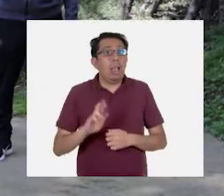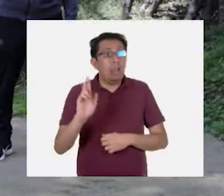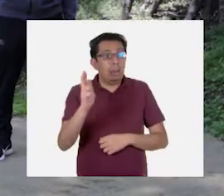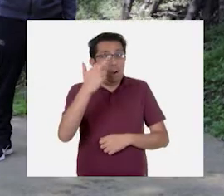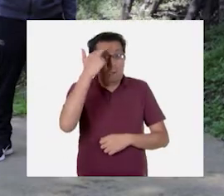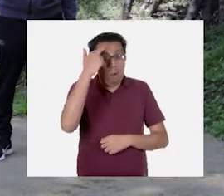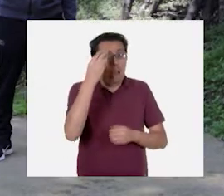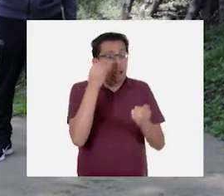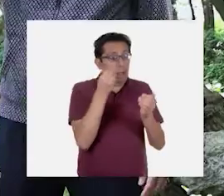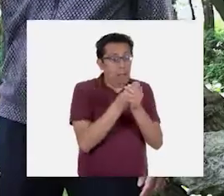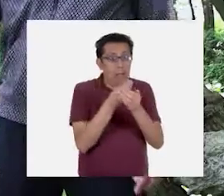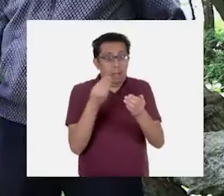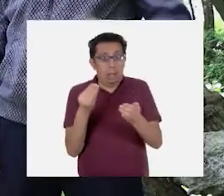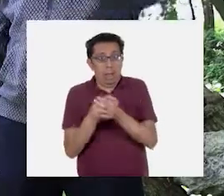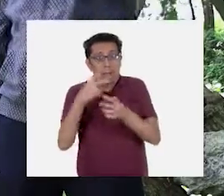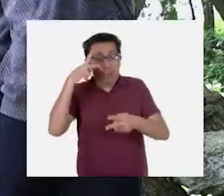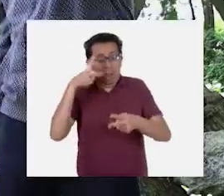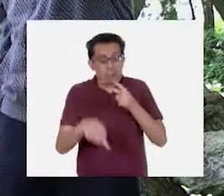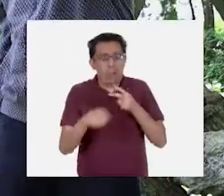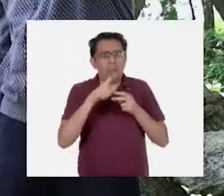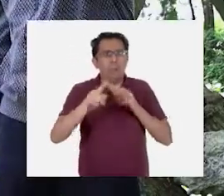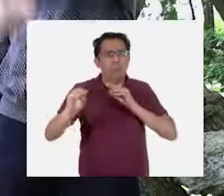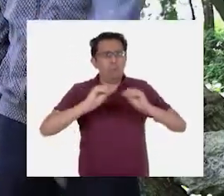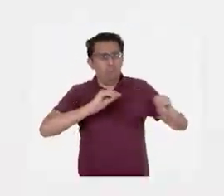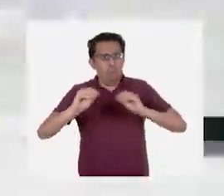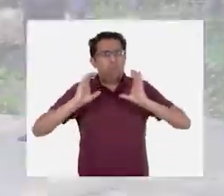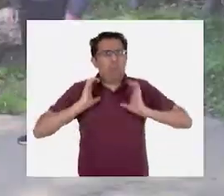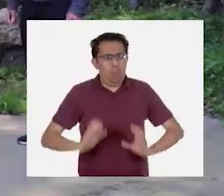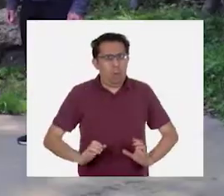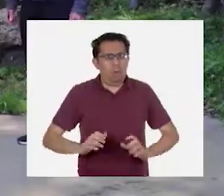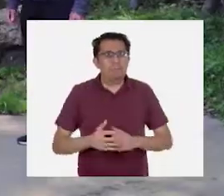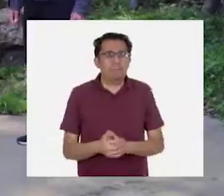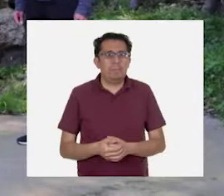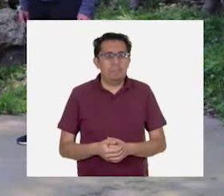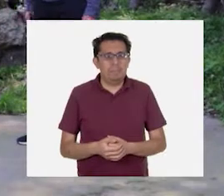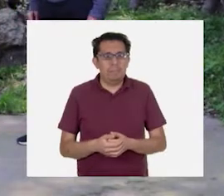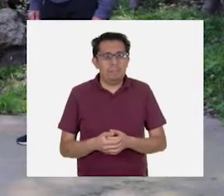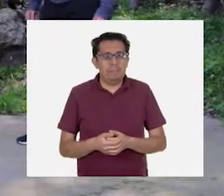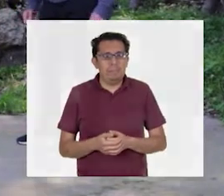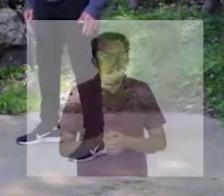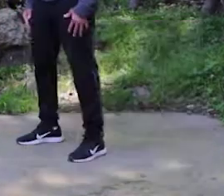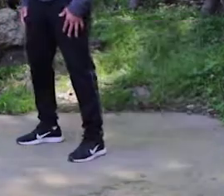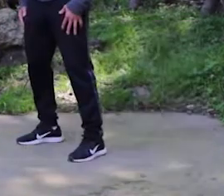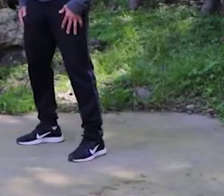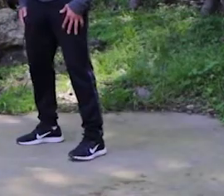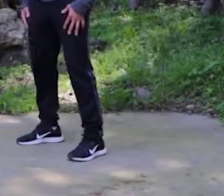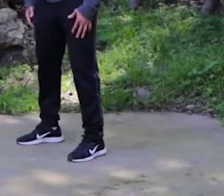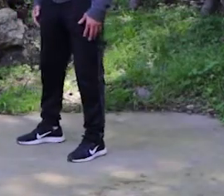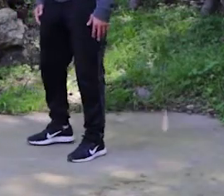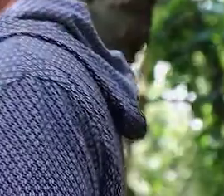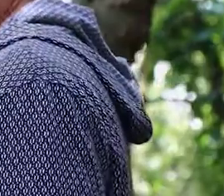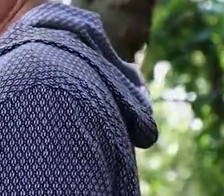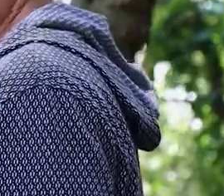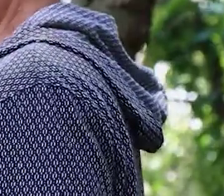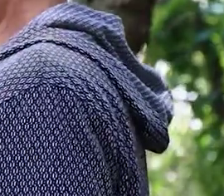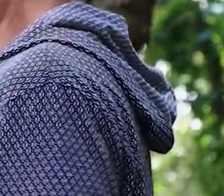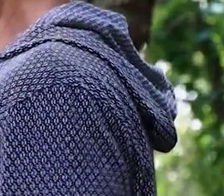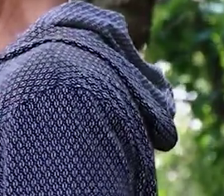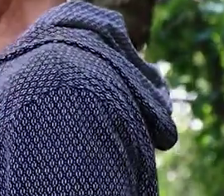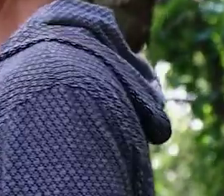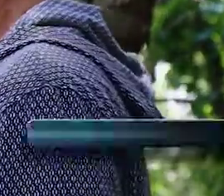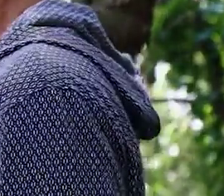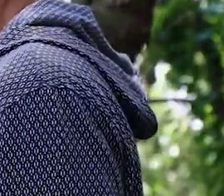Recuerda, entre clase y clase, activa tu cuerpo. Ok, vamos a trabajar pierna. Vamos